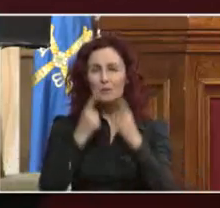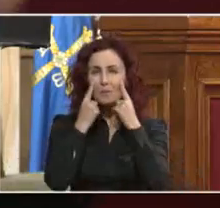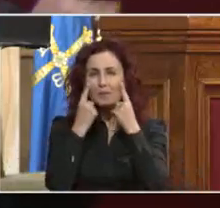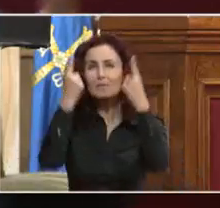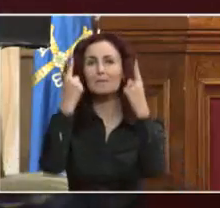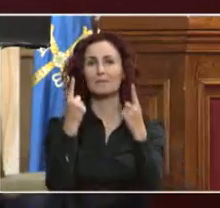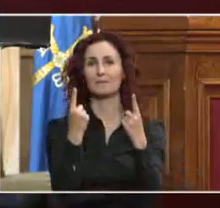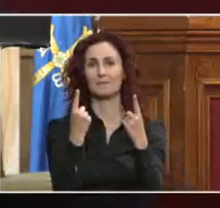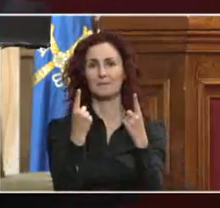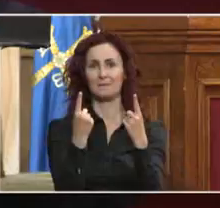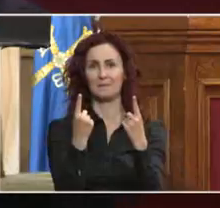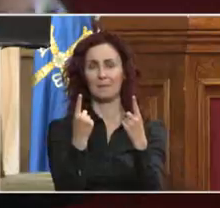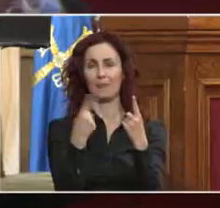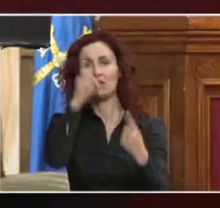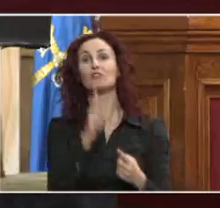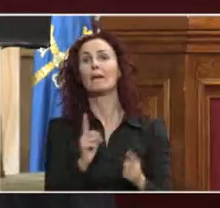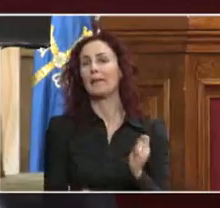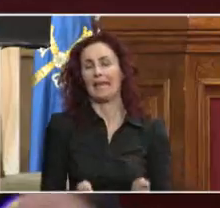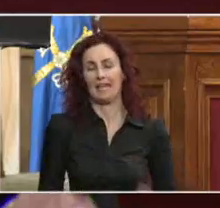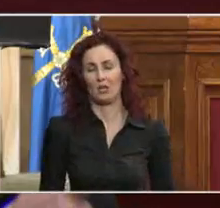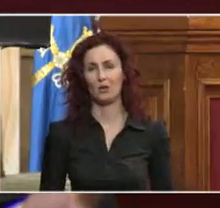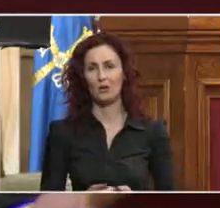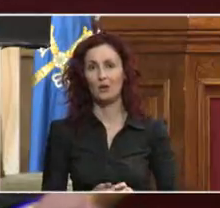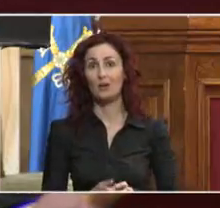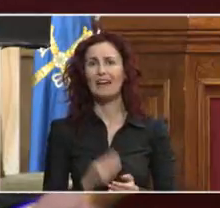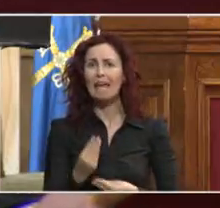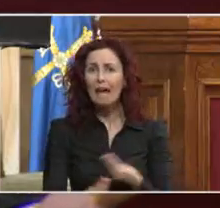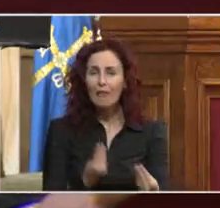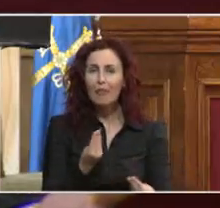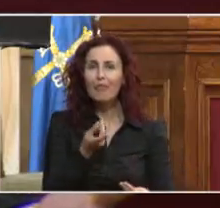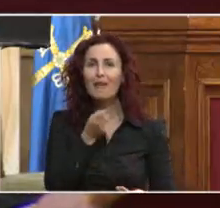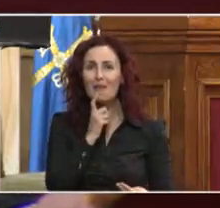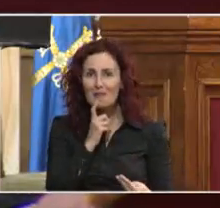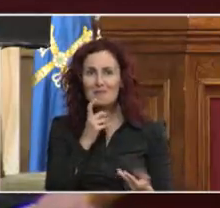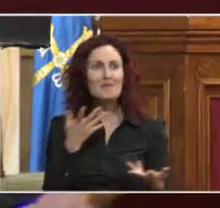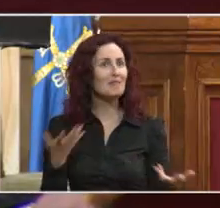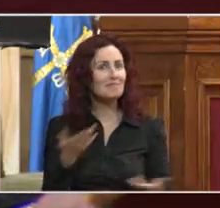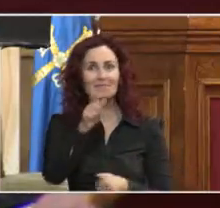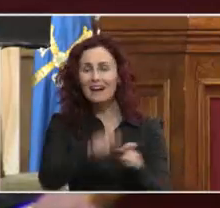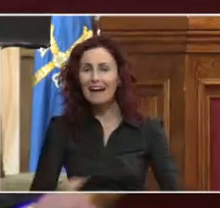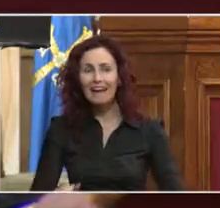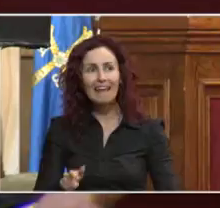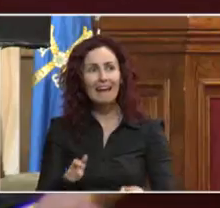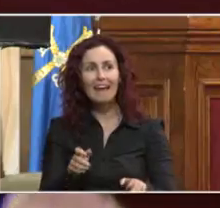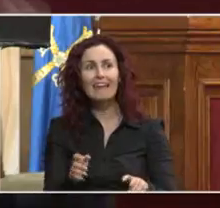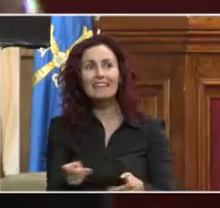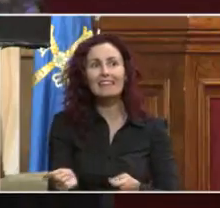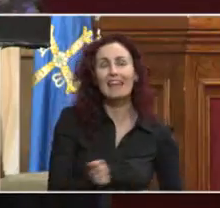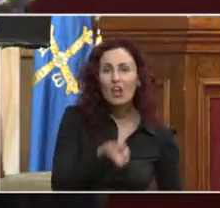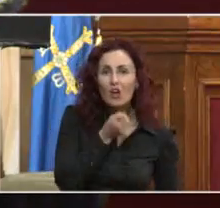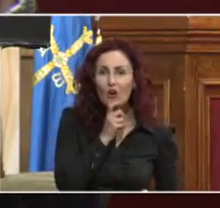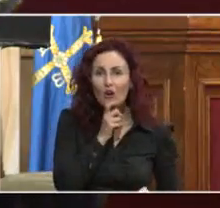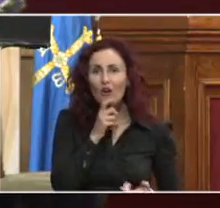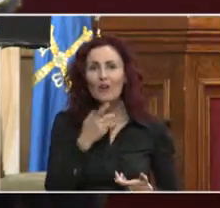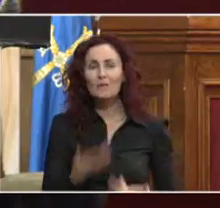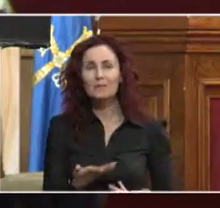vez a México. Pero ¿qué hacen? ¿Cómo le explicamos a la gente qué es lo que hace? Épocas en que